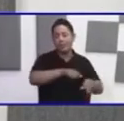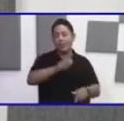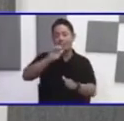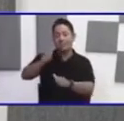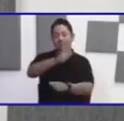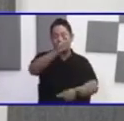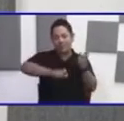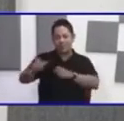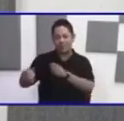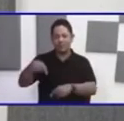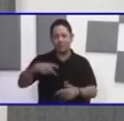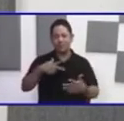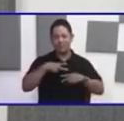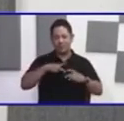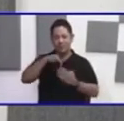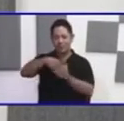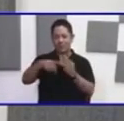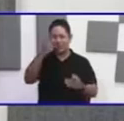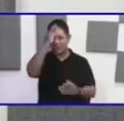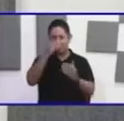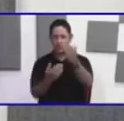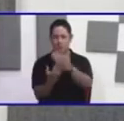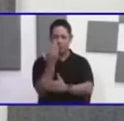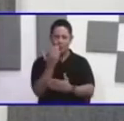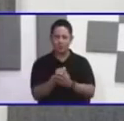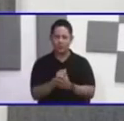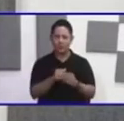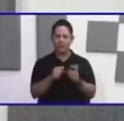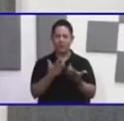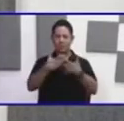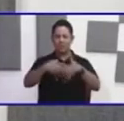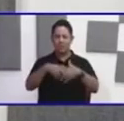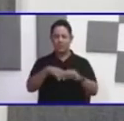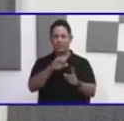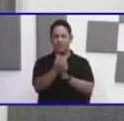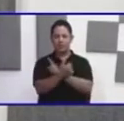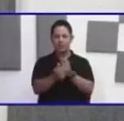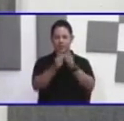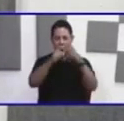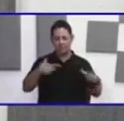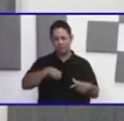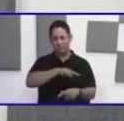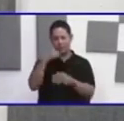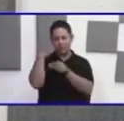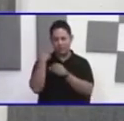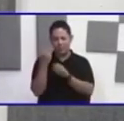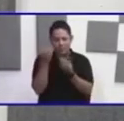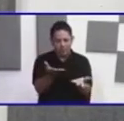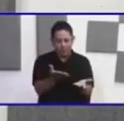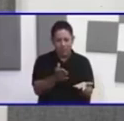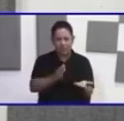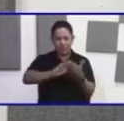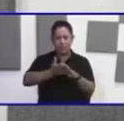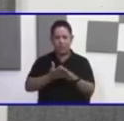Por ende, cada uno de los diputados tenemos una responsabilidad con la comunidad. El voto en la Asamblea no